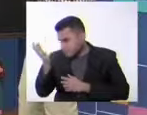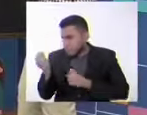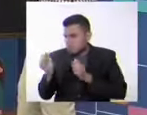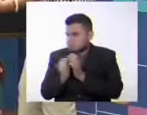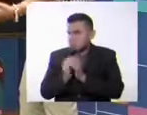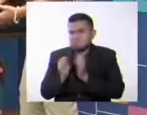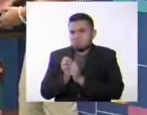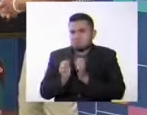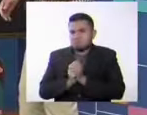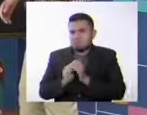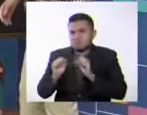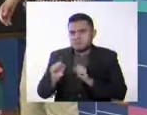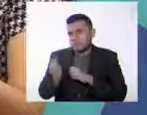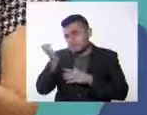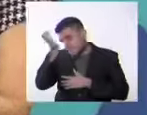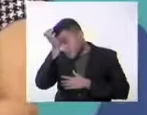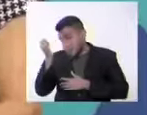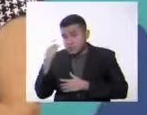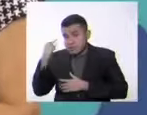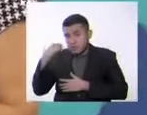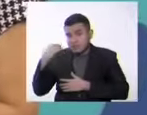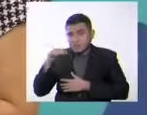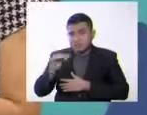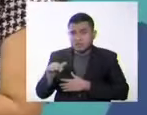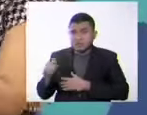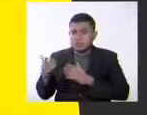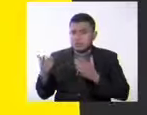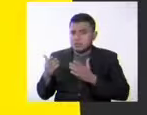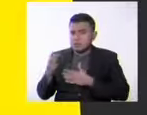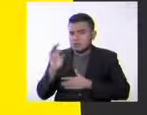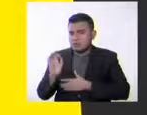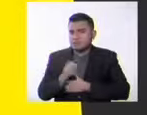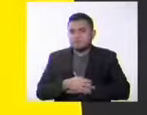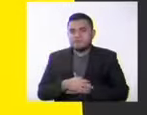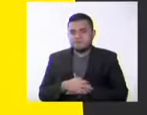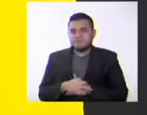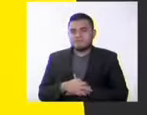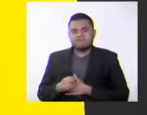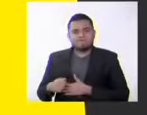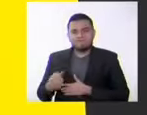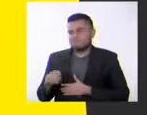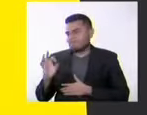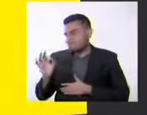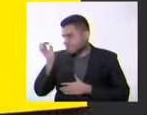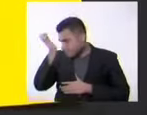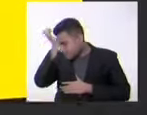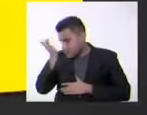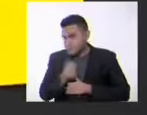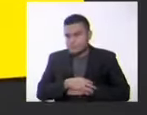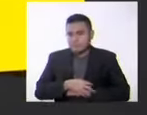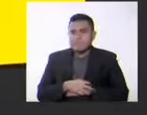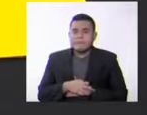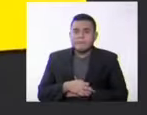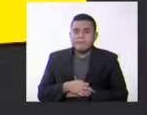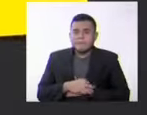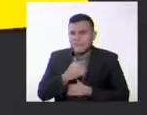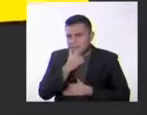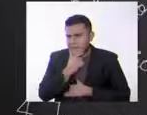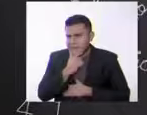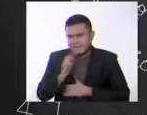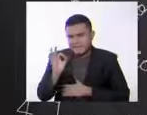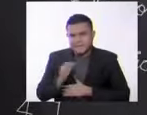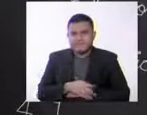te puedes equivocar. Los niños y niñas en casa lo hicieron totalmente bien, pero siempre vale equivocarse. Híjole, espero poderlo hacer tan bien